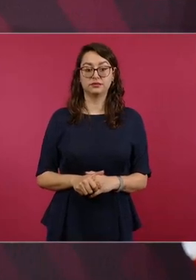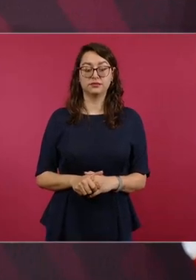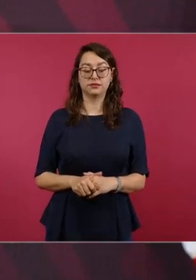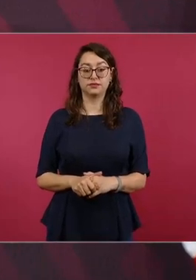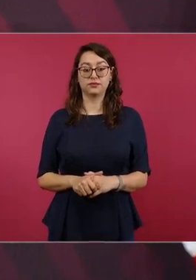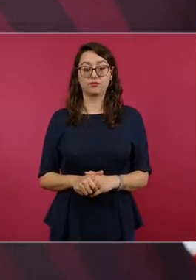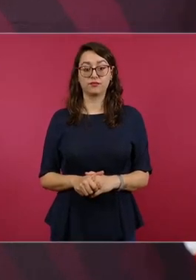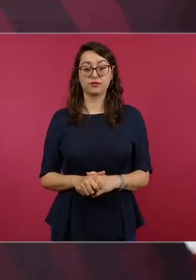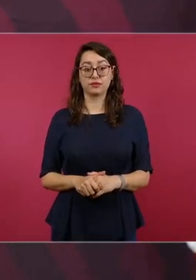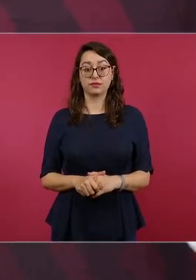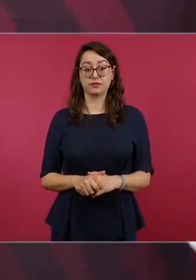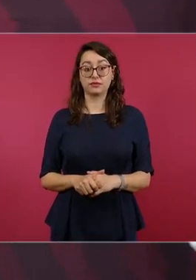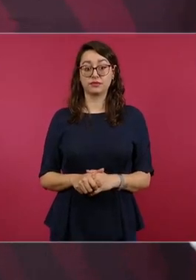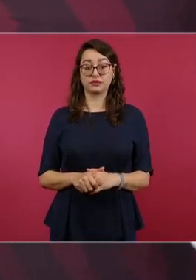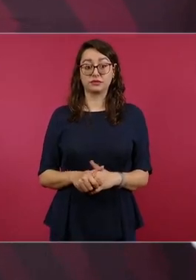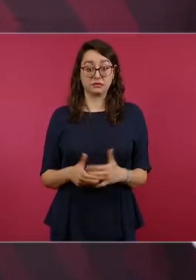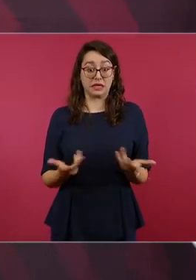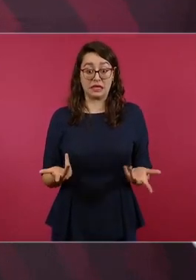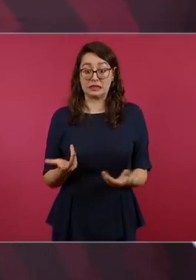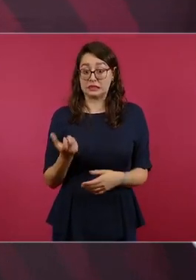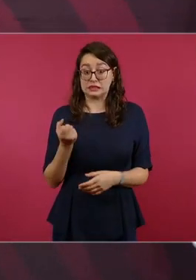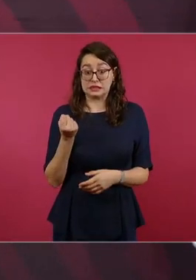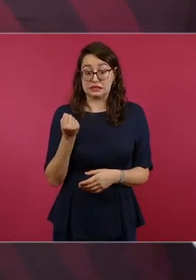perdón en septiembre es octubre